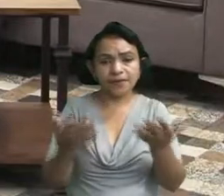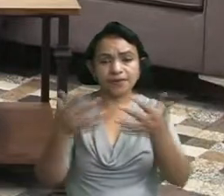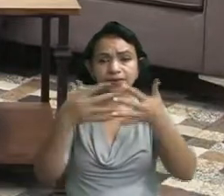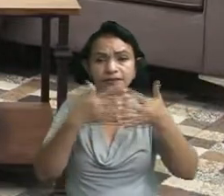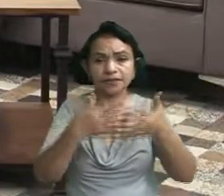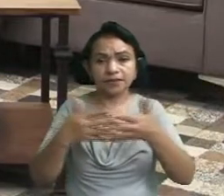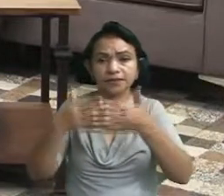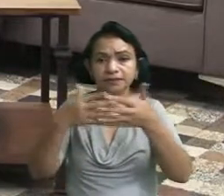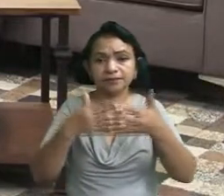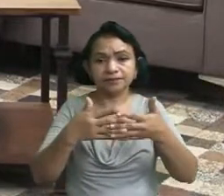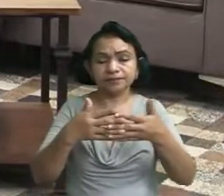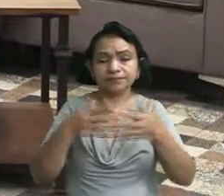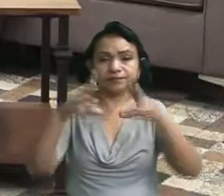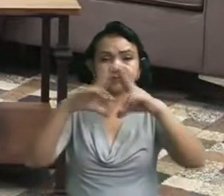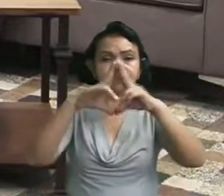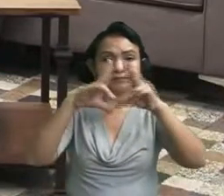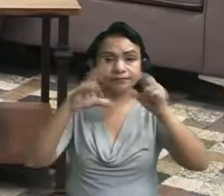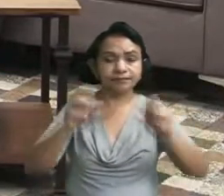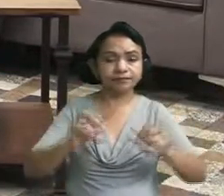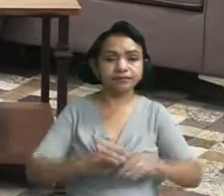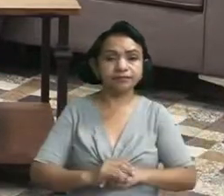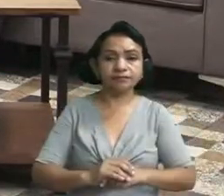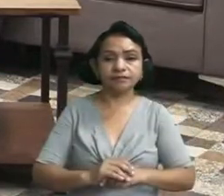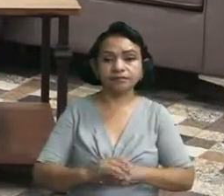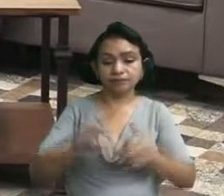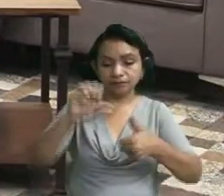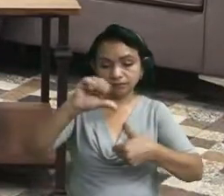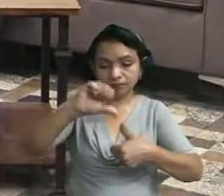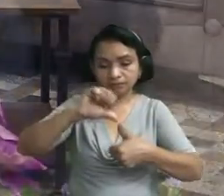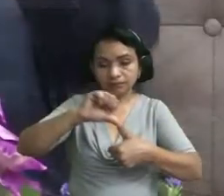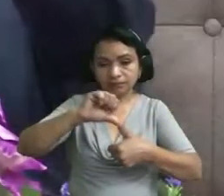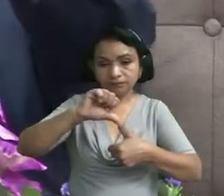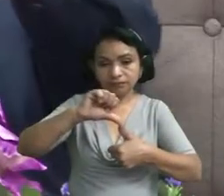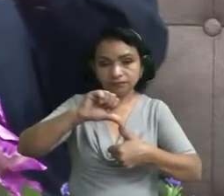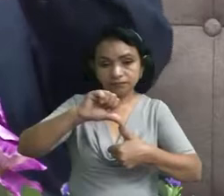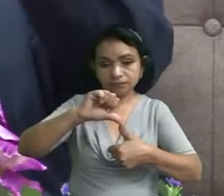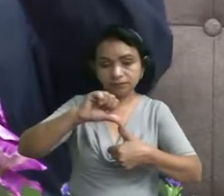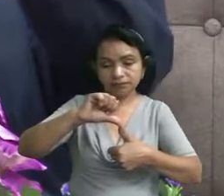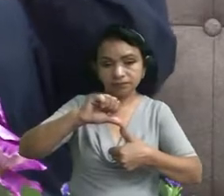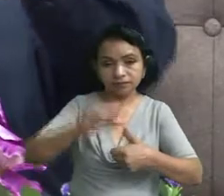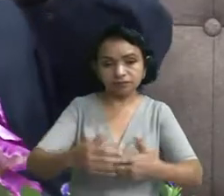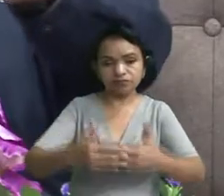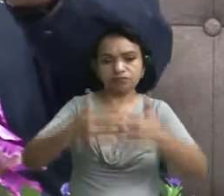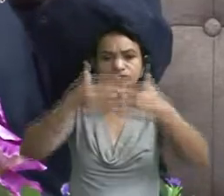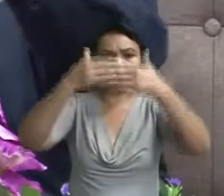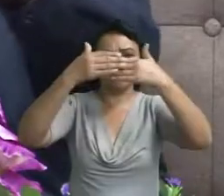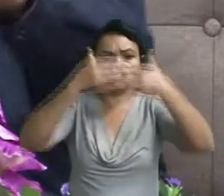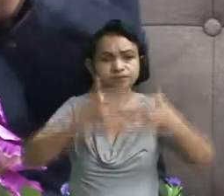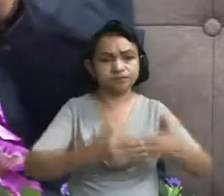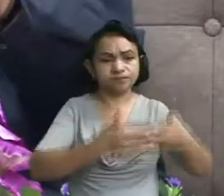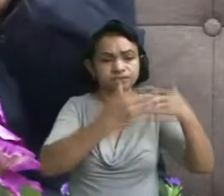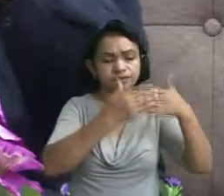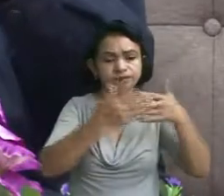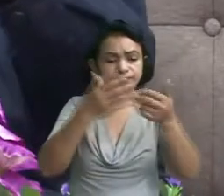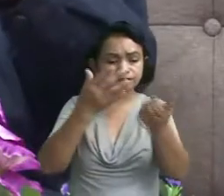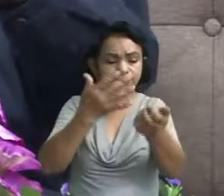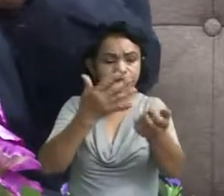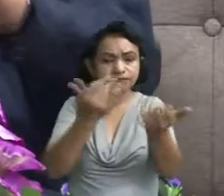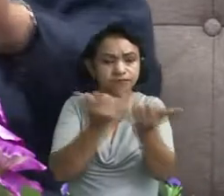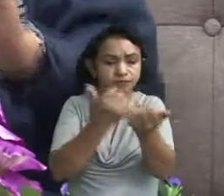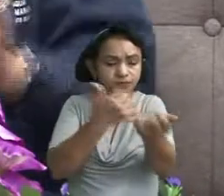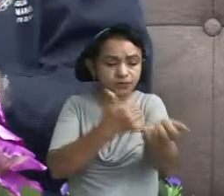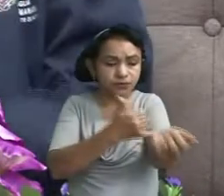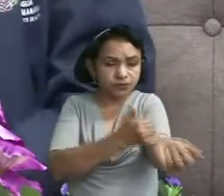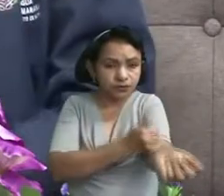Unidos, Nicaragua le conviene en Centroamérica, porque Nicaragua es el muro de contención del narcotráfico y del crimen organizado. Nicaragua